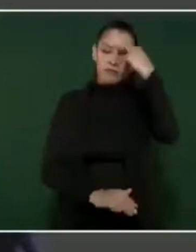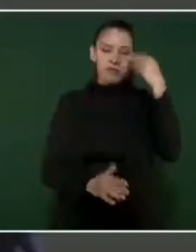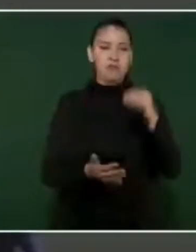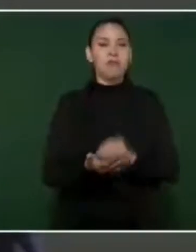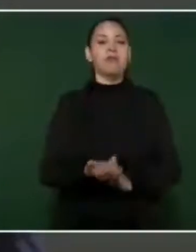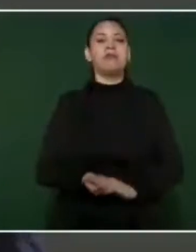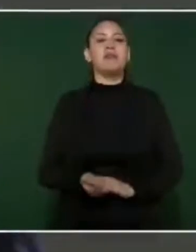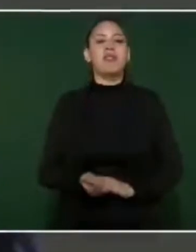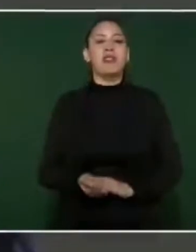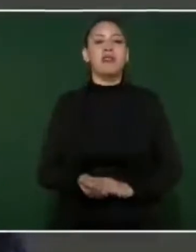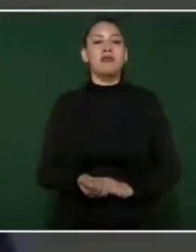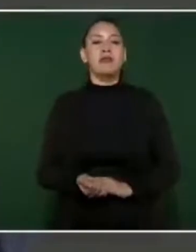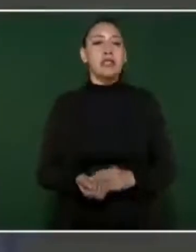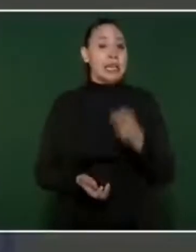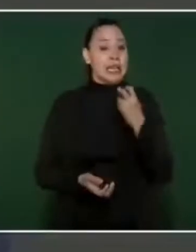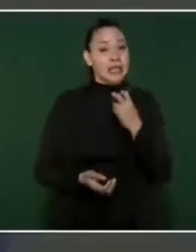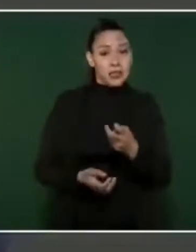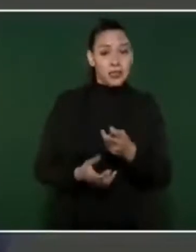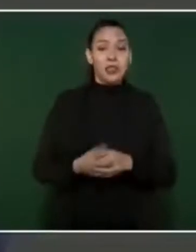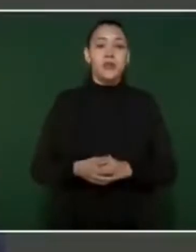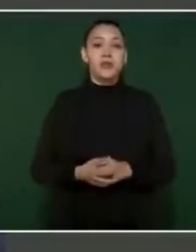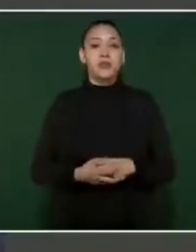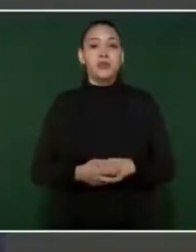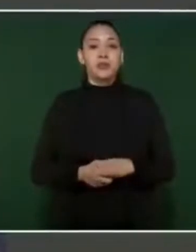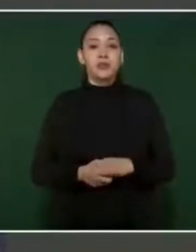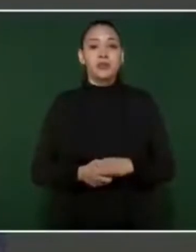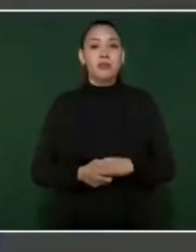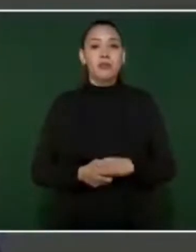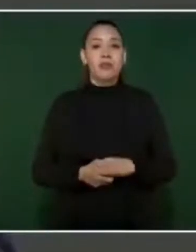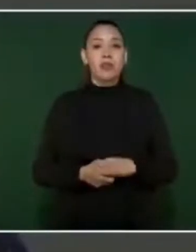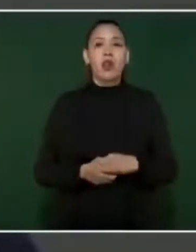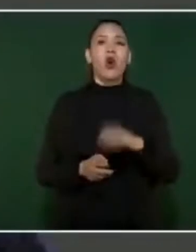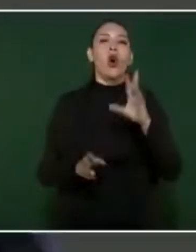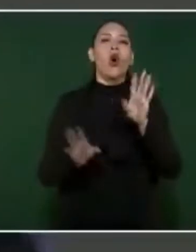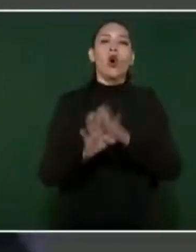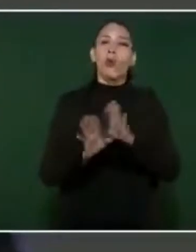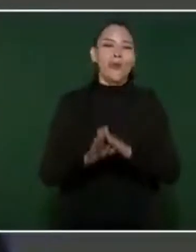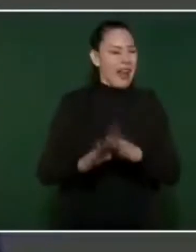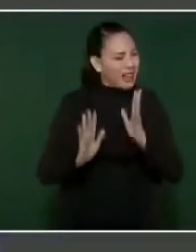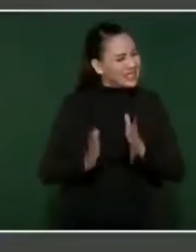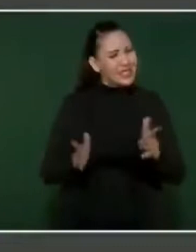Es cosa de no perder el impulso,